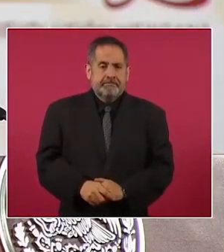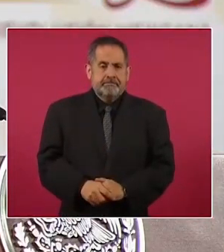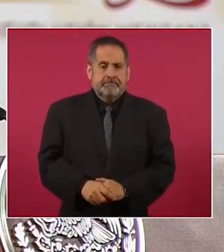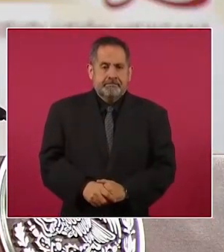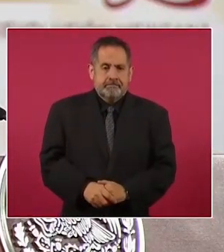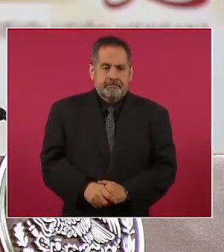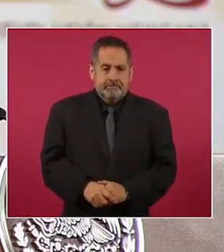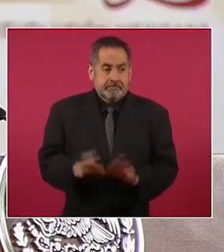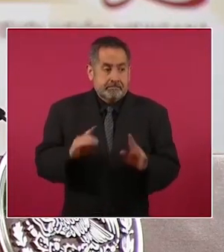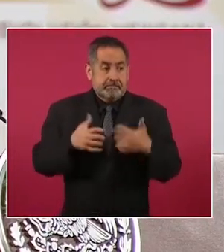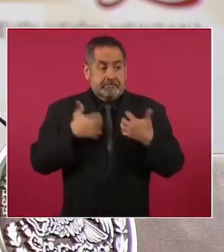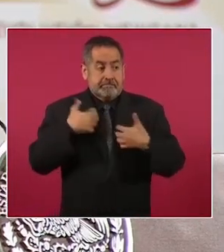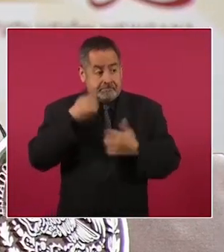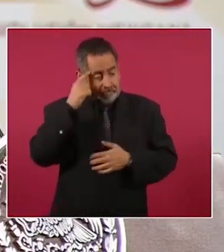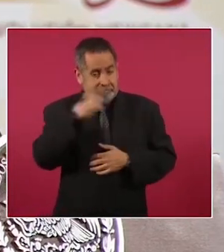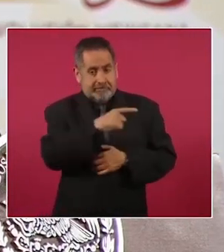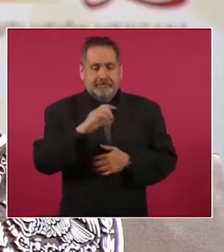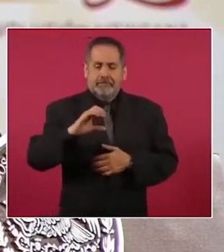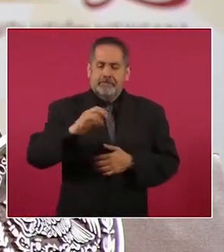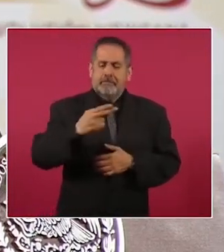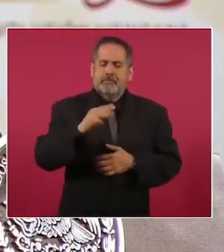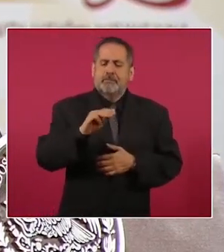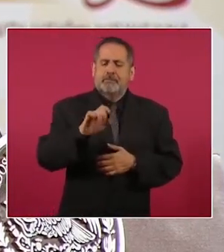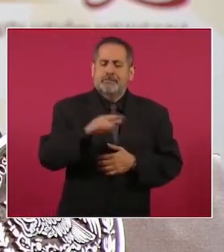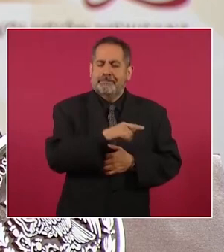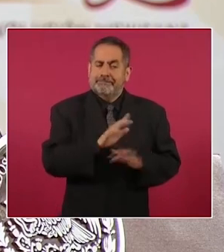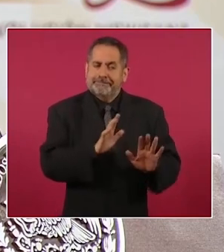No se vayan los hechos, ¿vale?